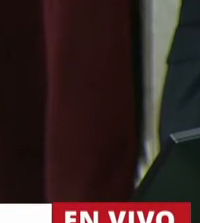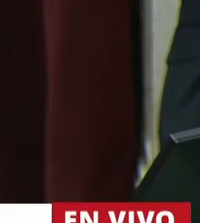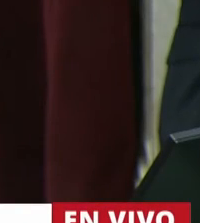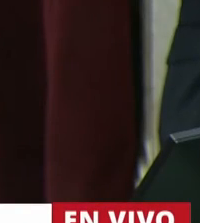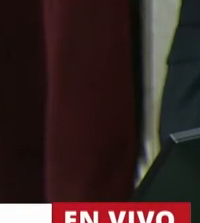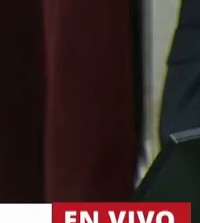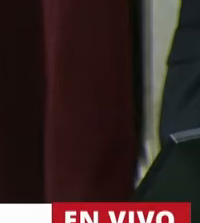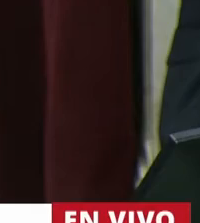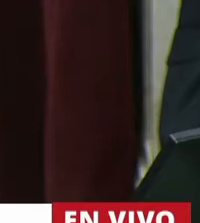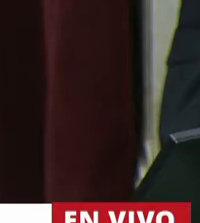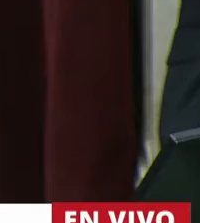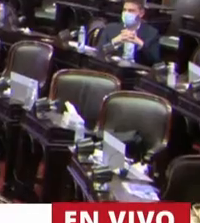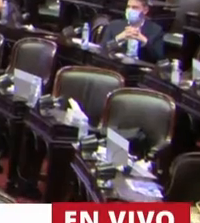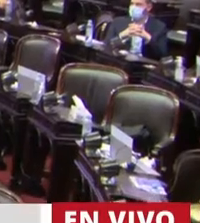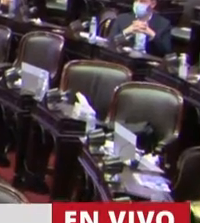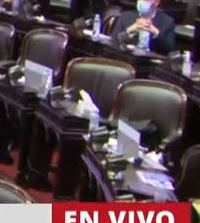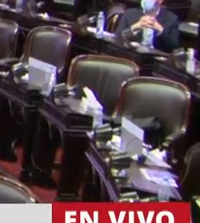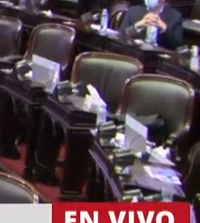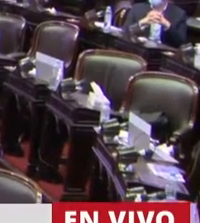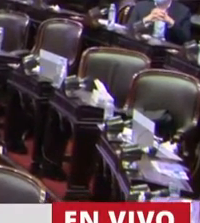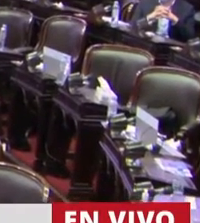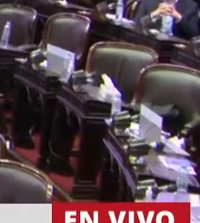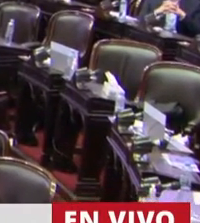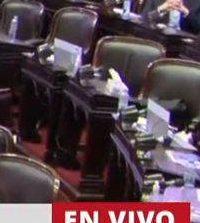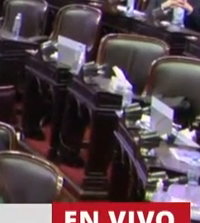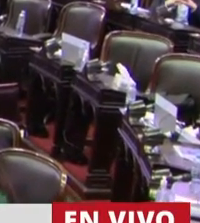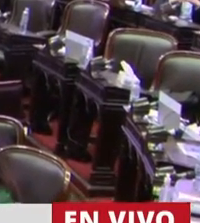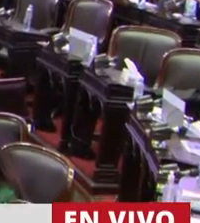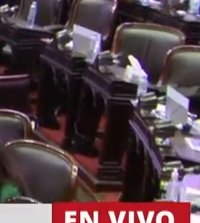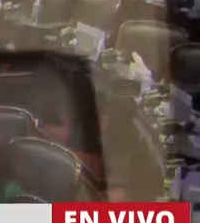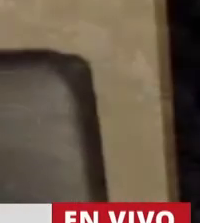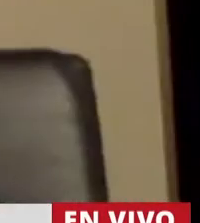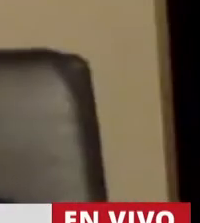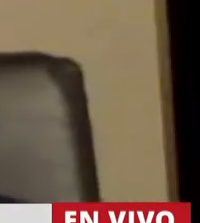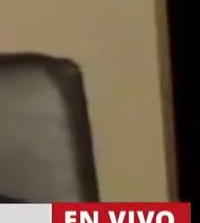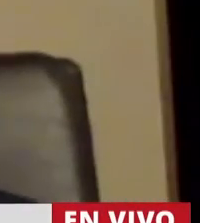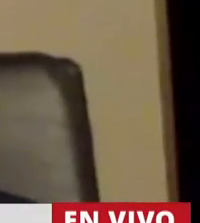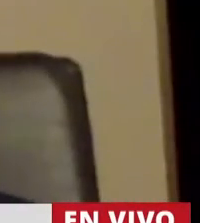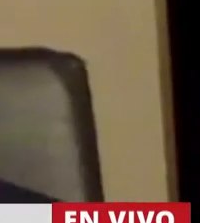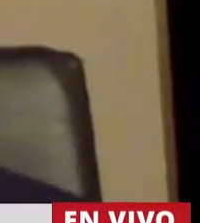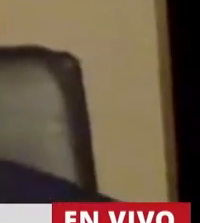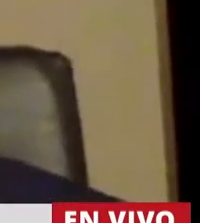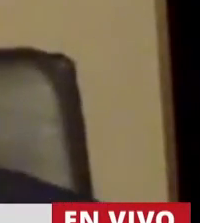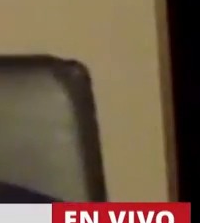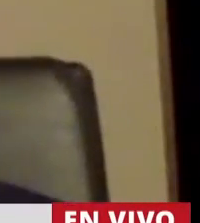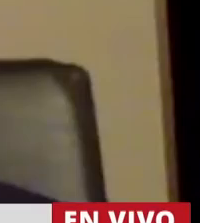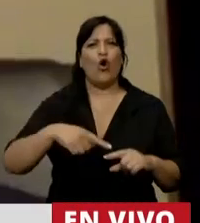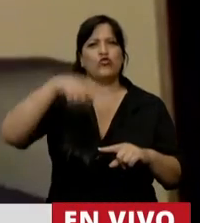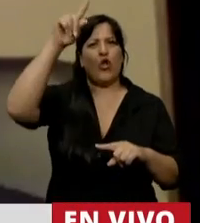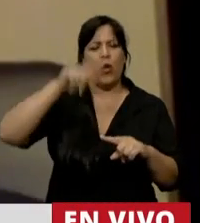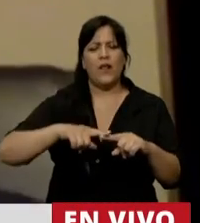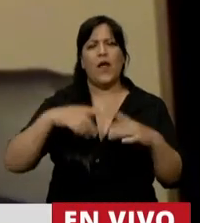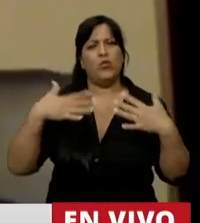Muchas gracias, señor presidente. Buenas noches a todos. La verdad que una jornada muy larga de